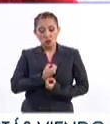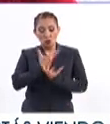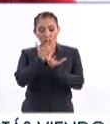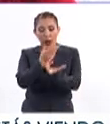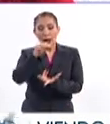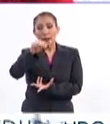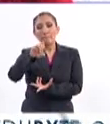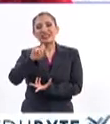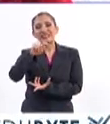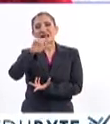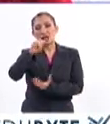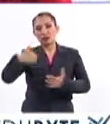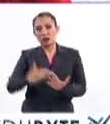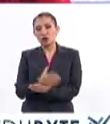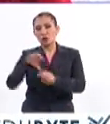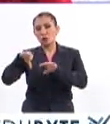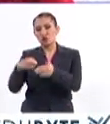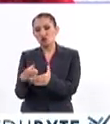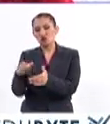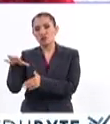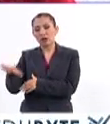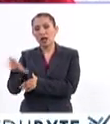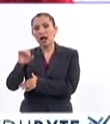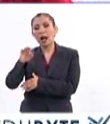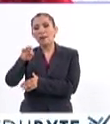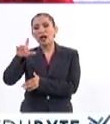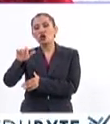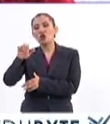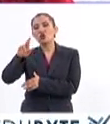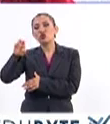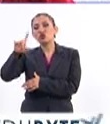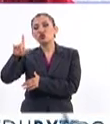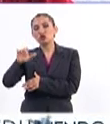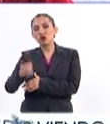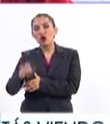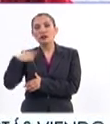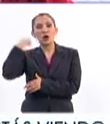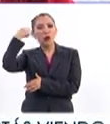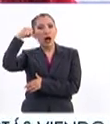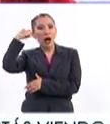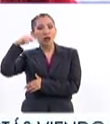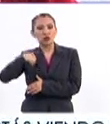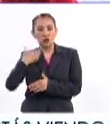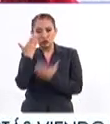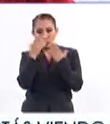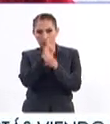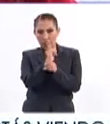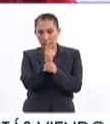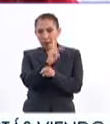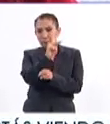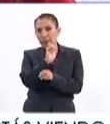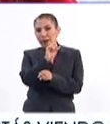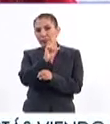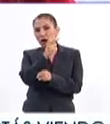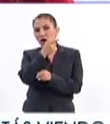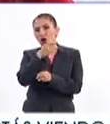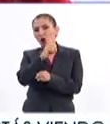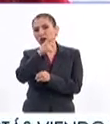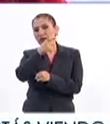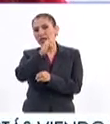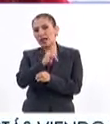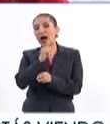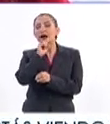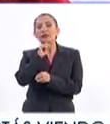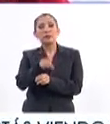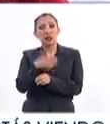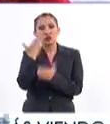poeta mixteca, soy originaria de la comunidad de Caballo Rucio, en la Mixteca Alta de Oaxaca. Yo estudié la licenciatura en pedagogía, aunque